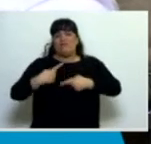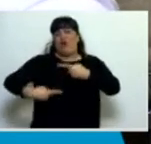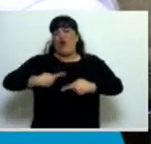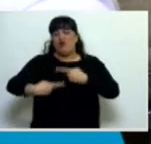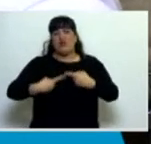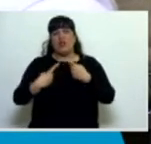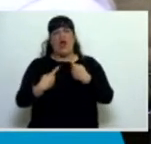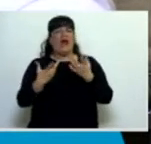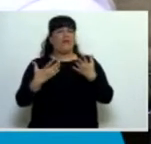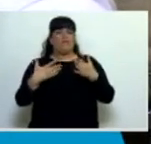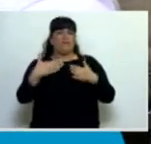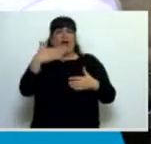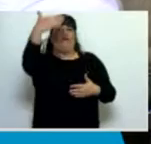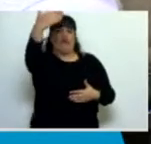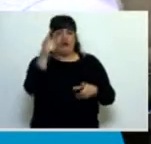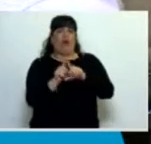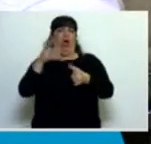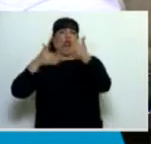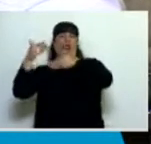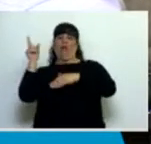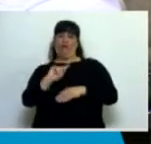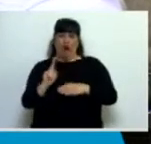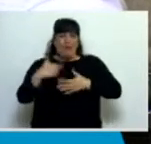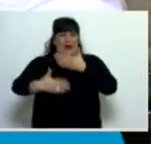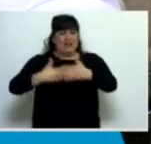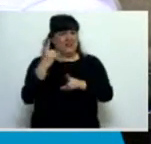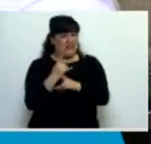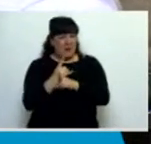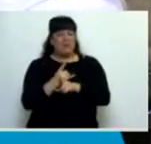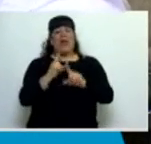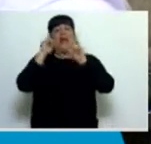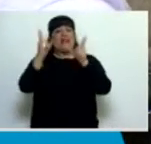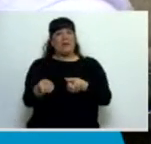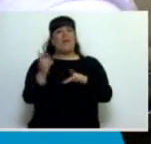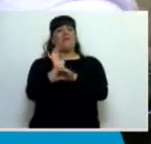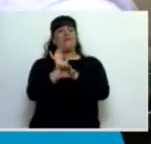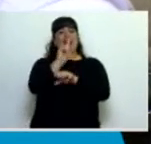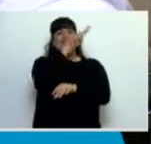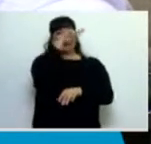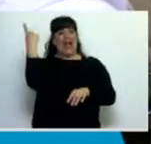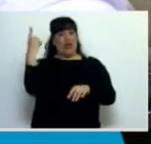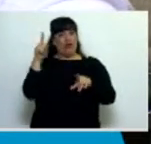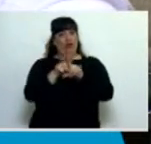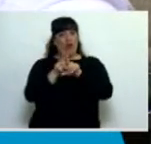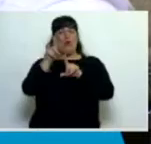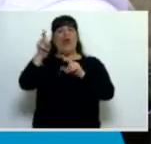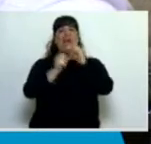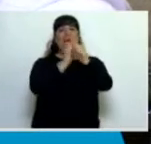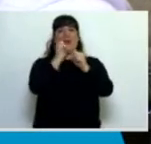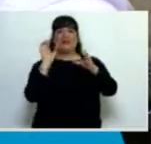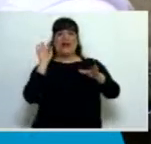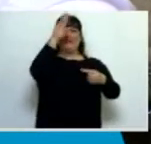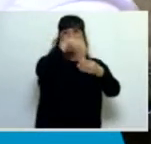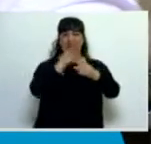funcionando hacia adelante. Creo que la participación del Estado en las empresas de